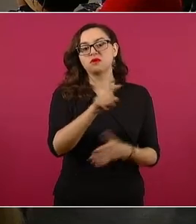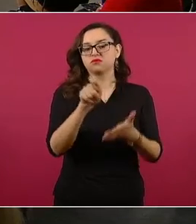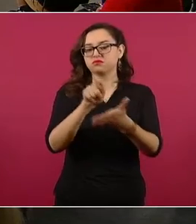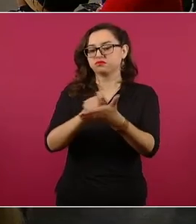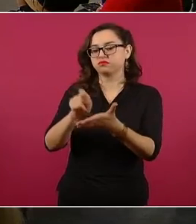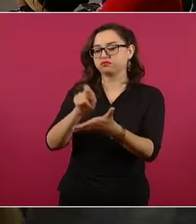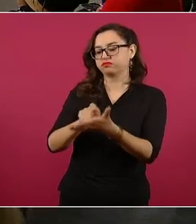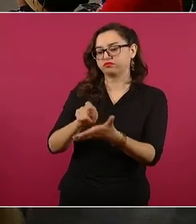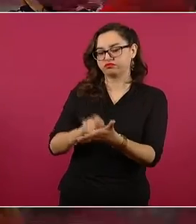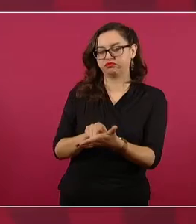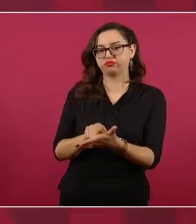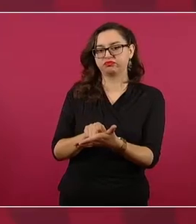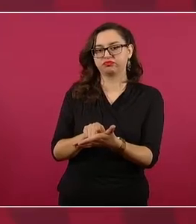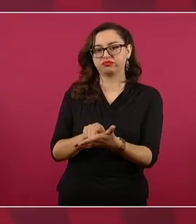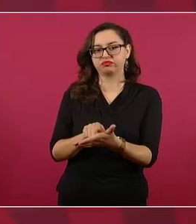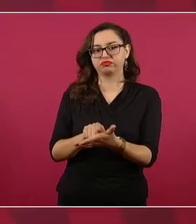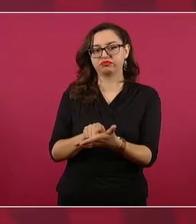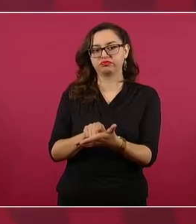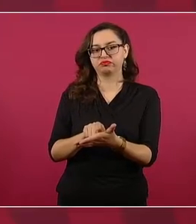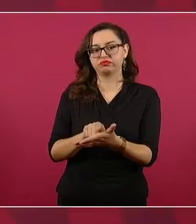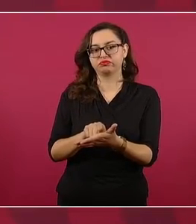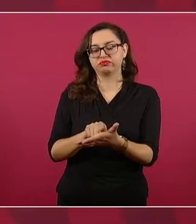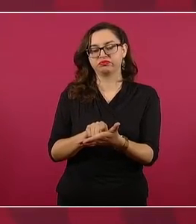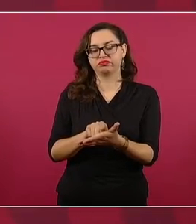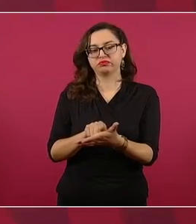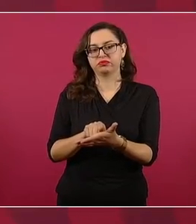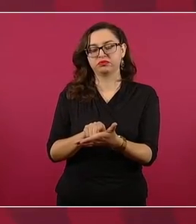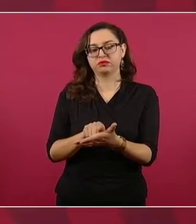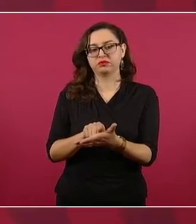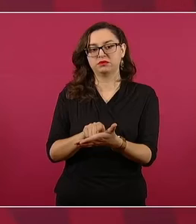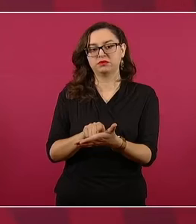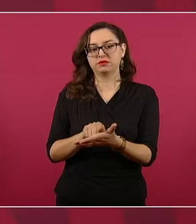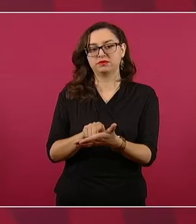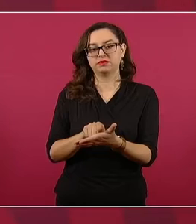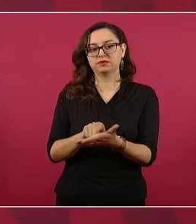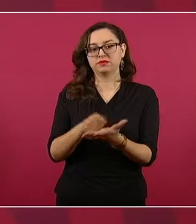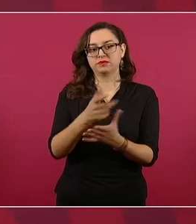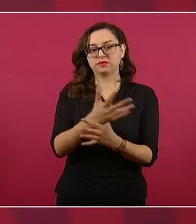cuando se tenía